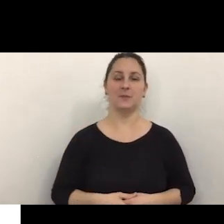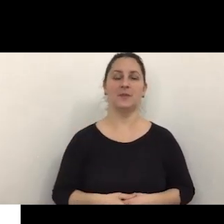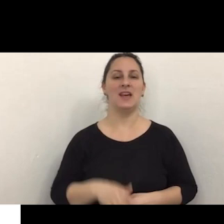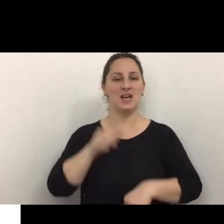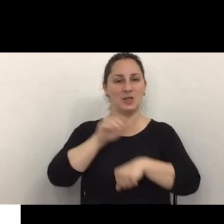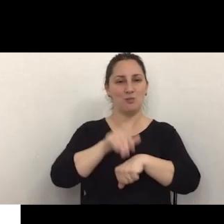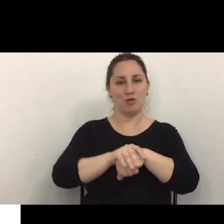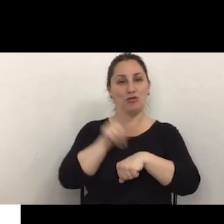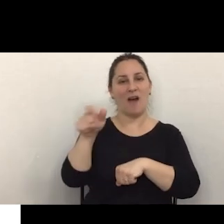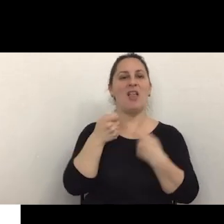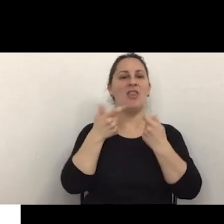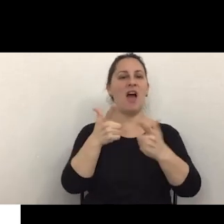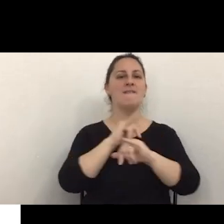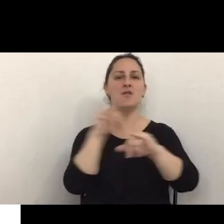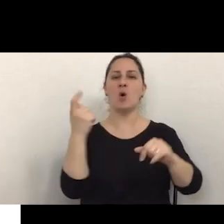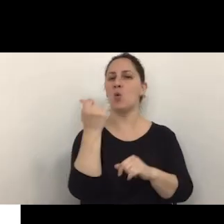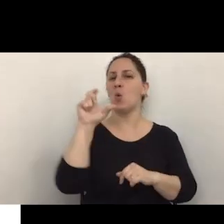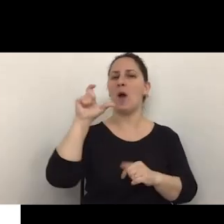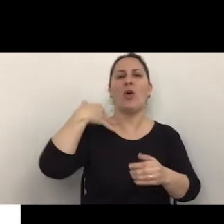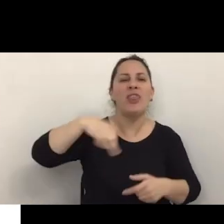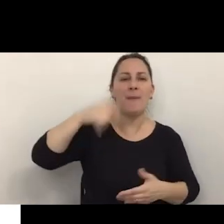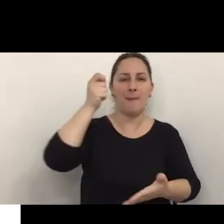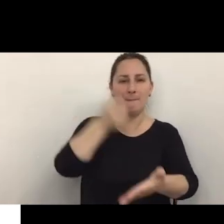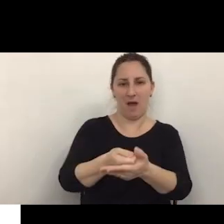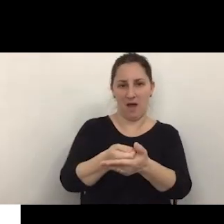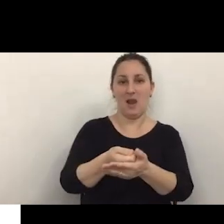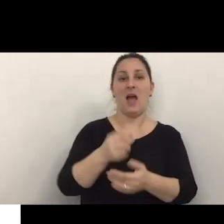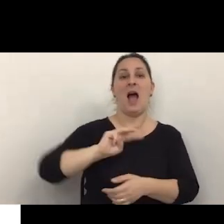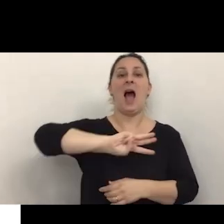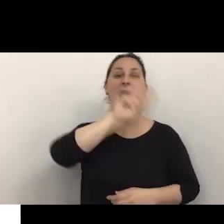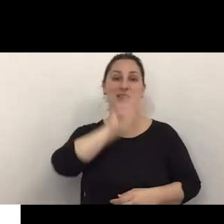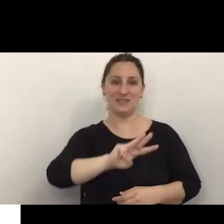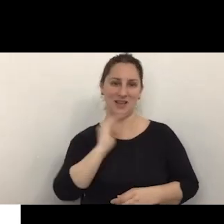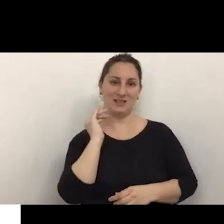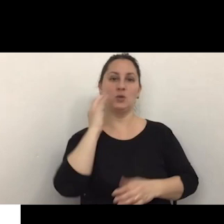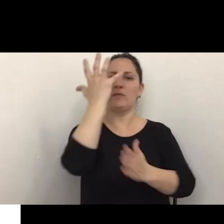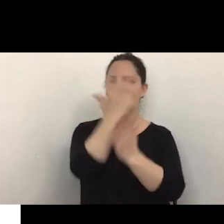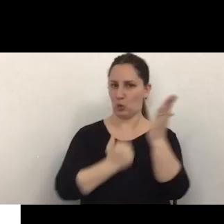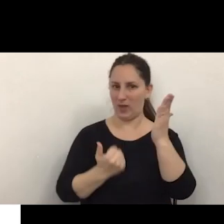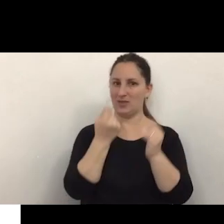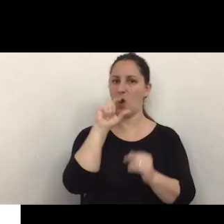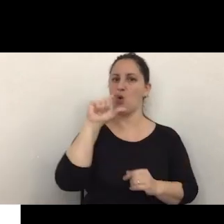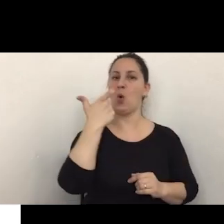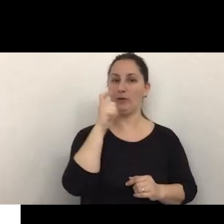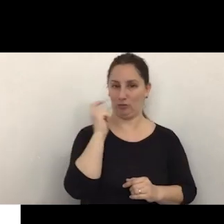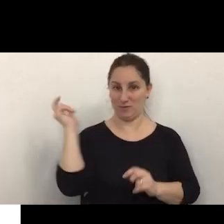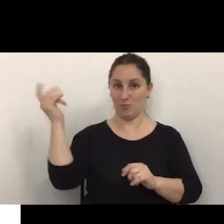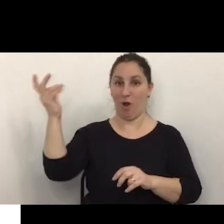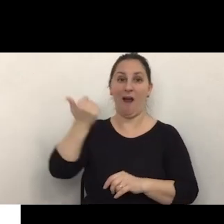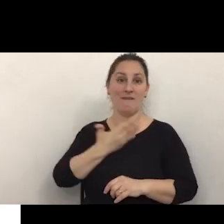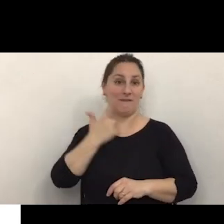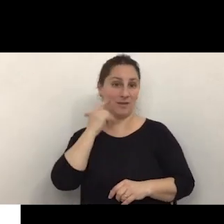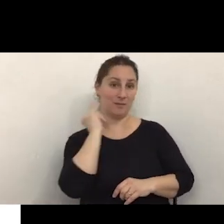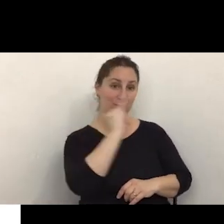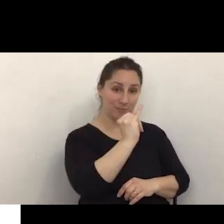encargada de informar el monto a pagar. ANSES descuenta dicho monto o dicho importe mensualmente del